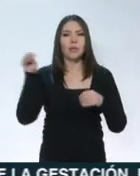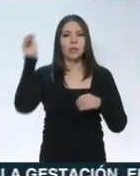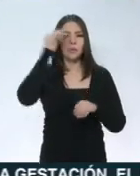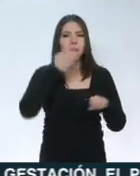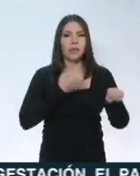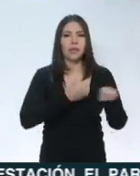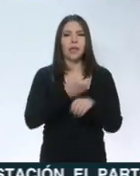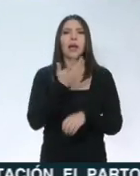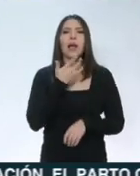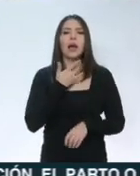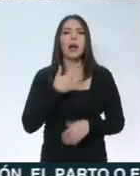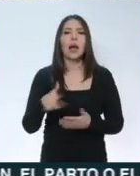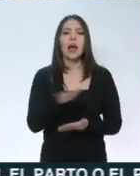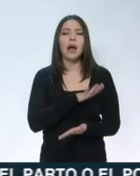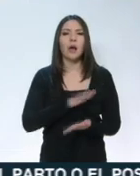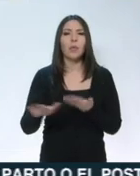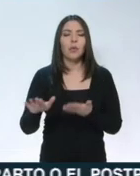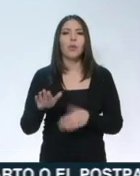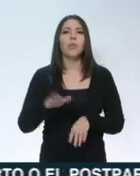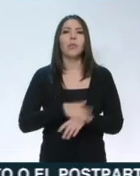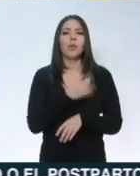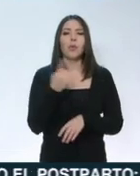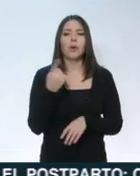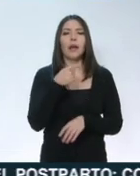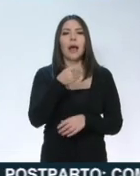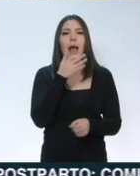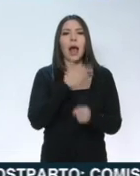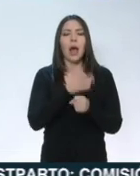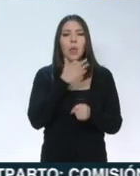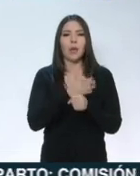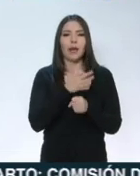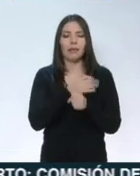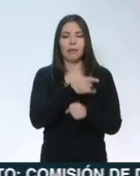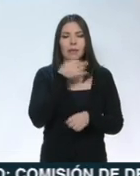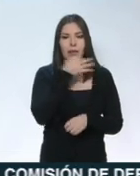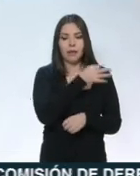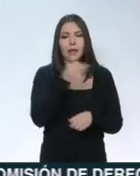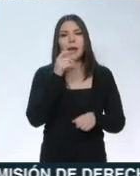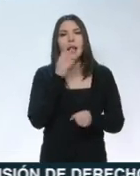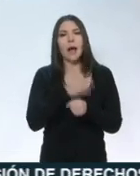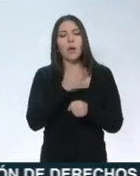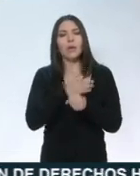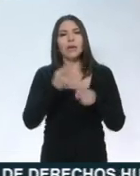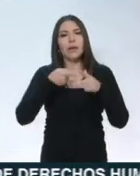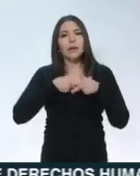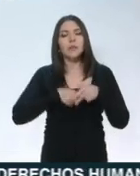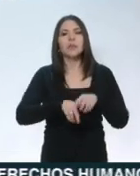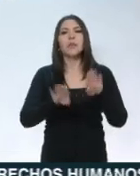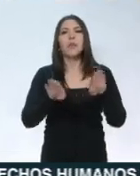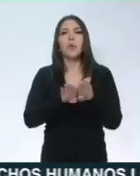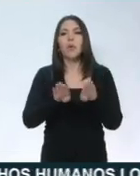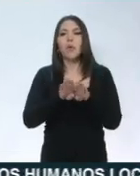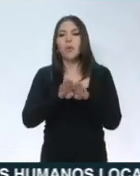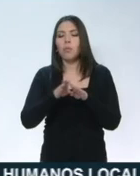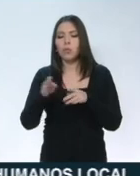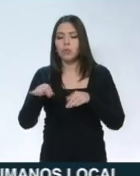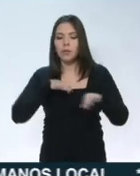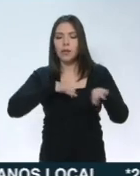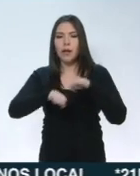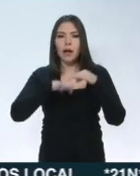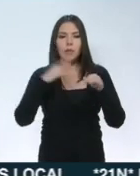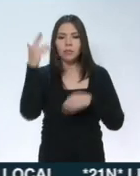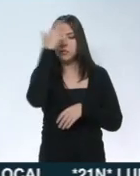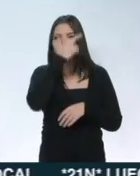mexicanas, indicó que la causa se debió a las medidas que se están tomando en el nuevo sistema de distribución de los combustibles. Le puedo decir